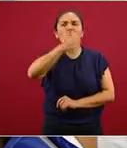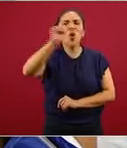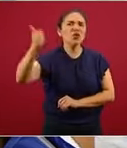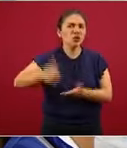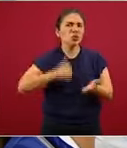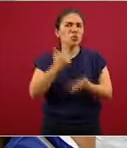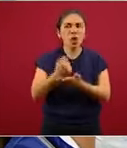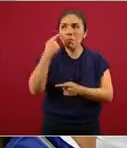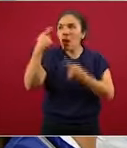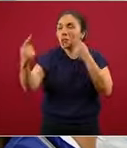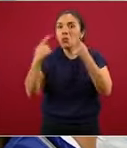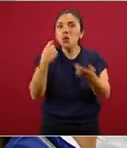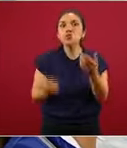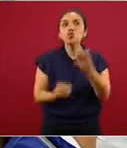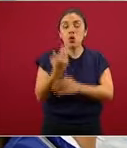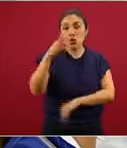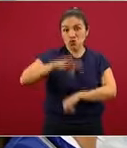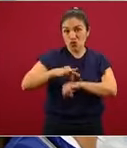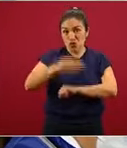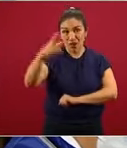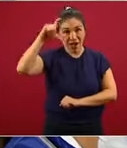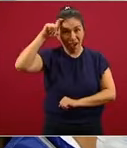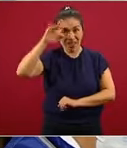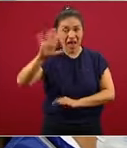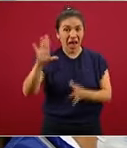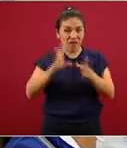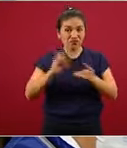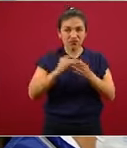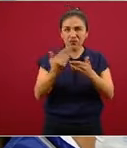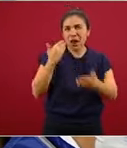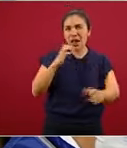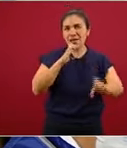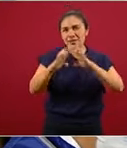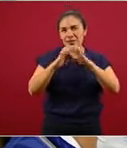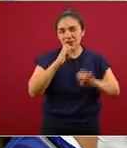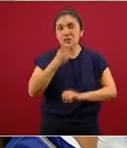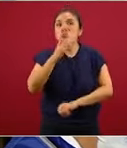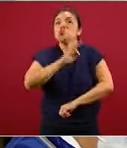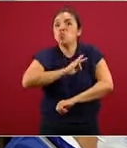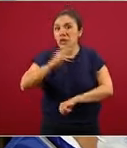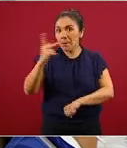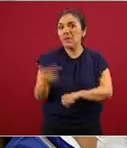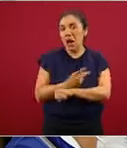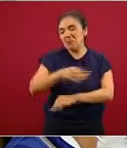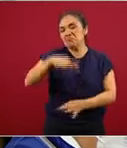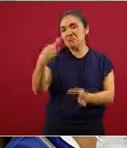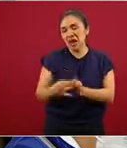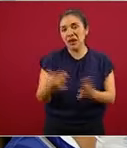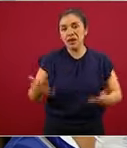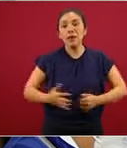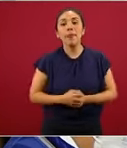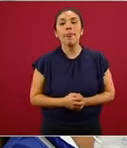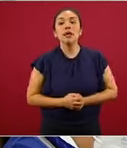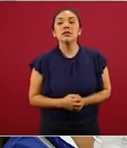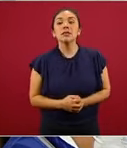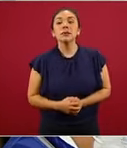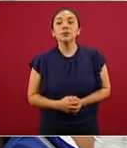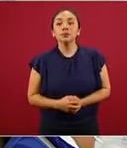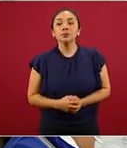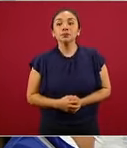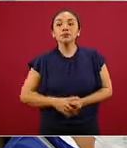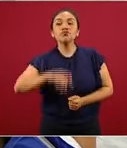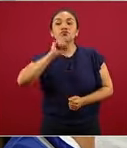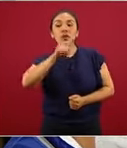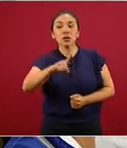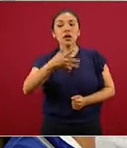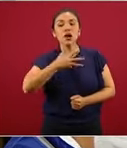ciudades, que el doctor López-Gatell lo comentaba en una entrevista que eso podía pasar. Y también